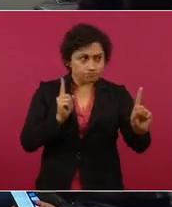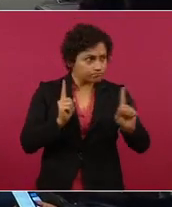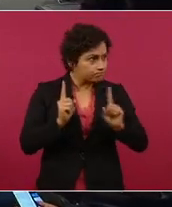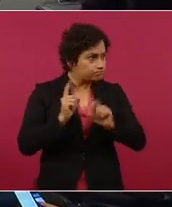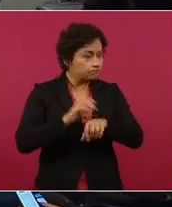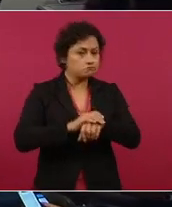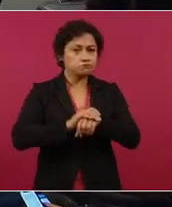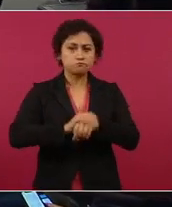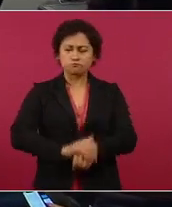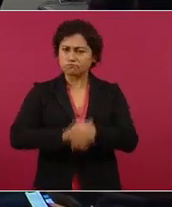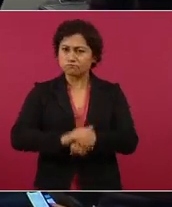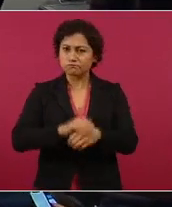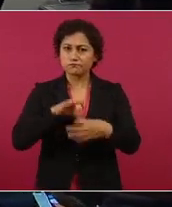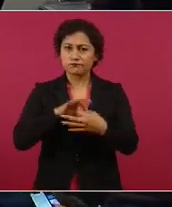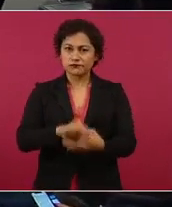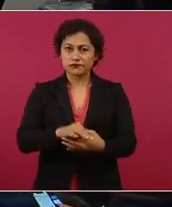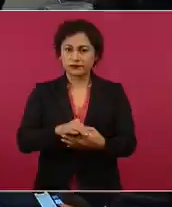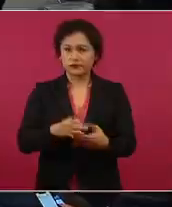Pero